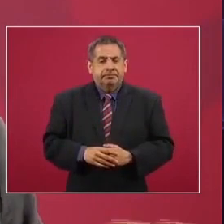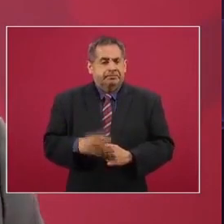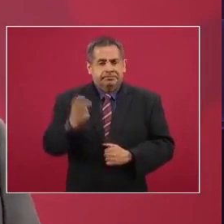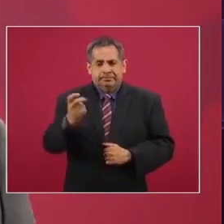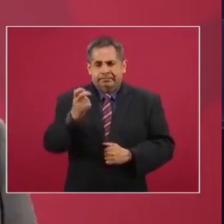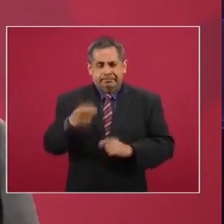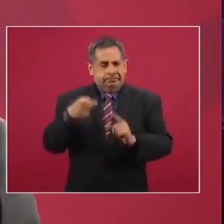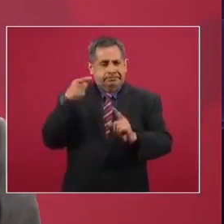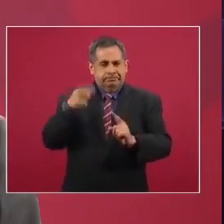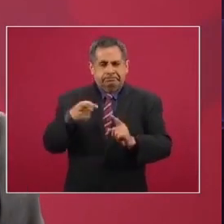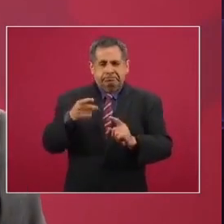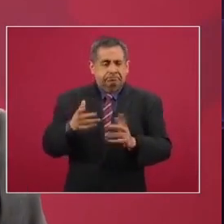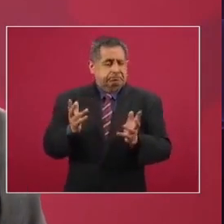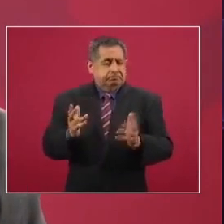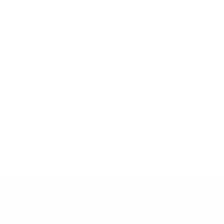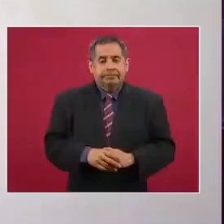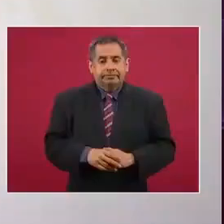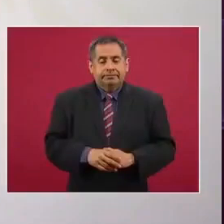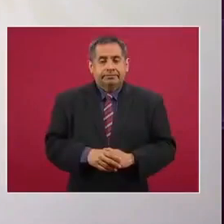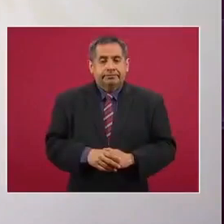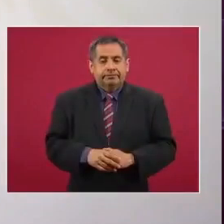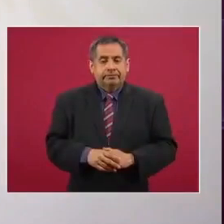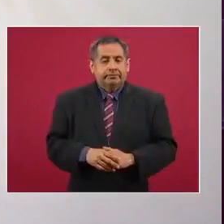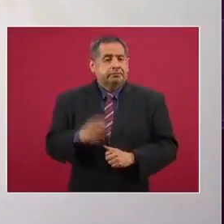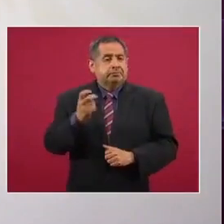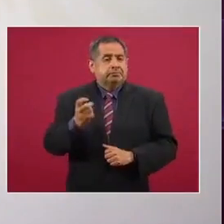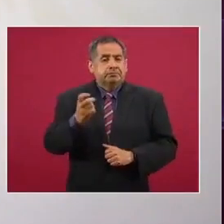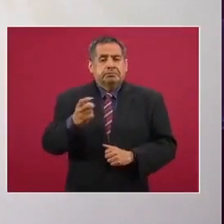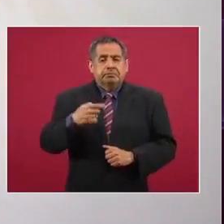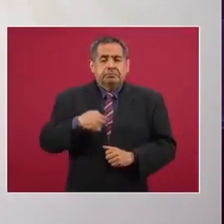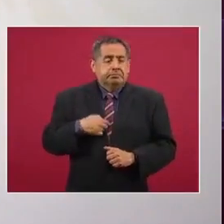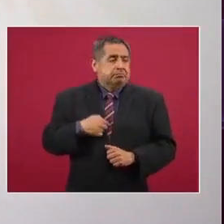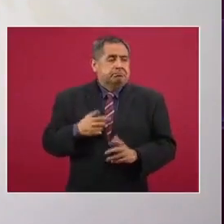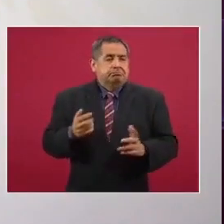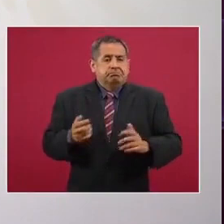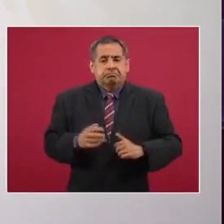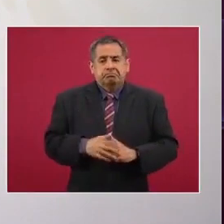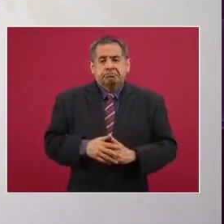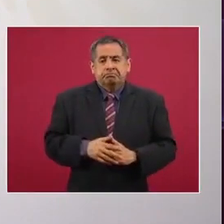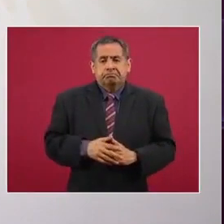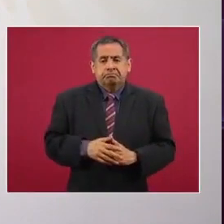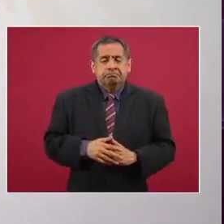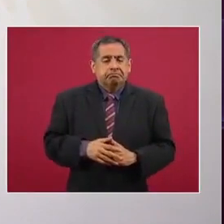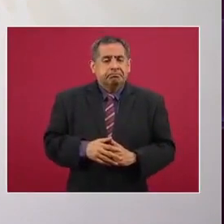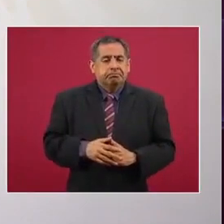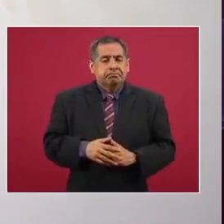Esa es la estrategia. Por eso no estoy